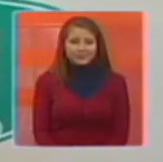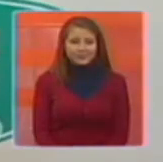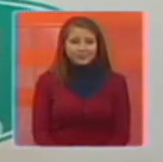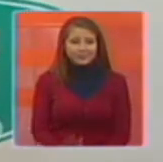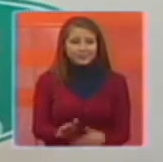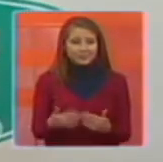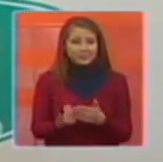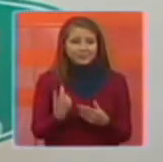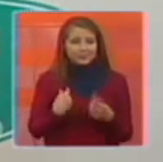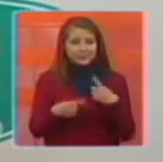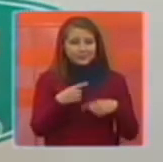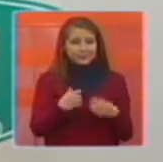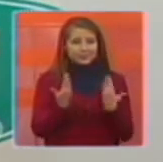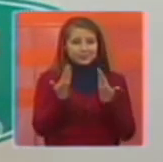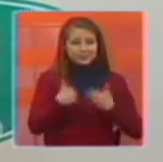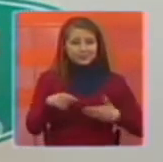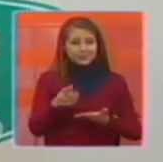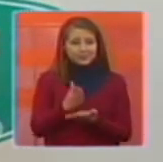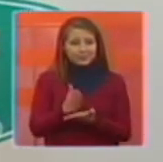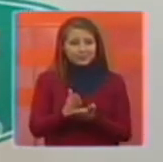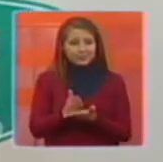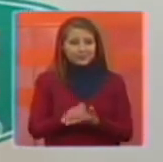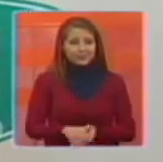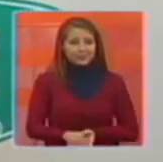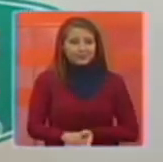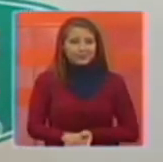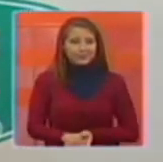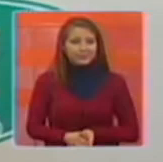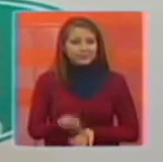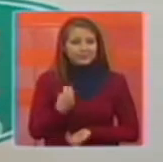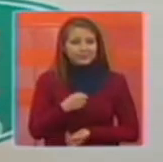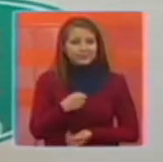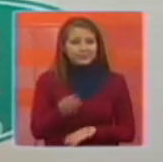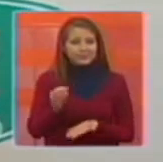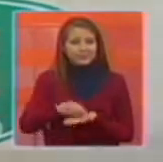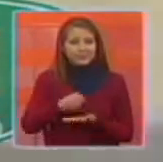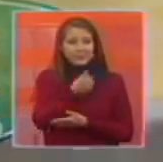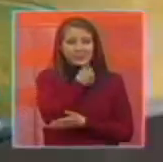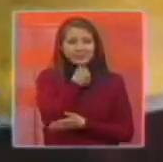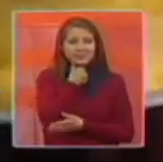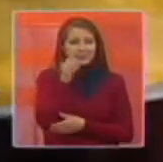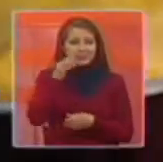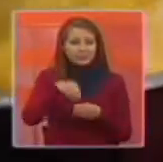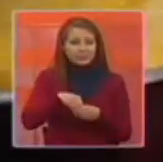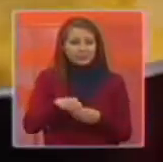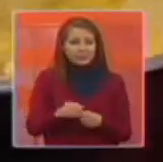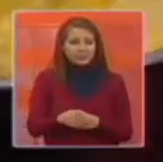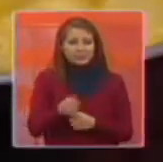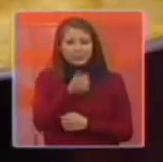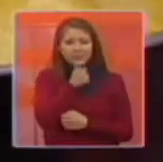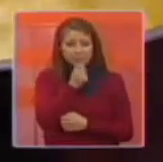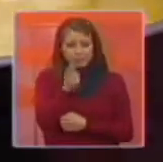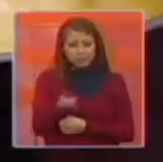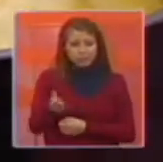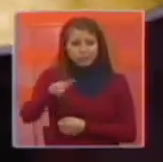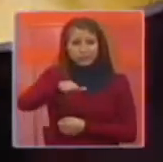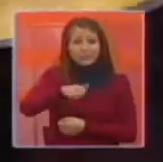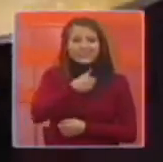Bueno, hemos regresado para terminar esta receta. Nosotros le hicimos, vamos a echarle un poquito de cerveza para que no se me vaya a quemar.